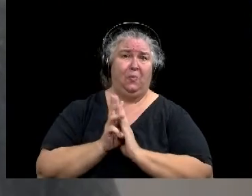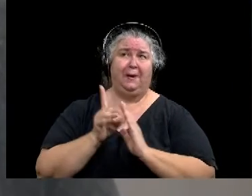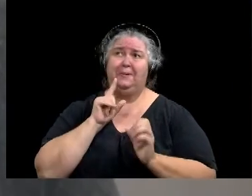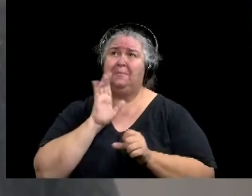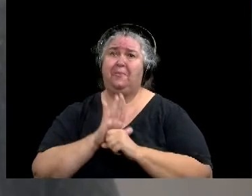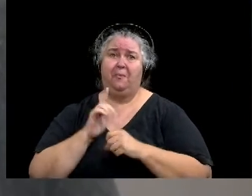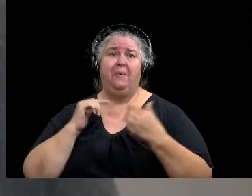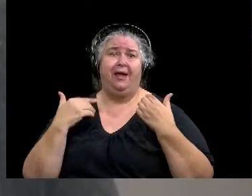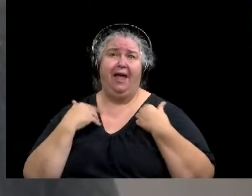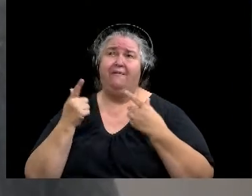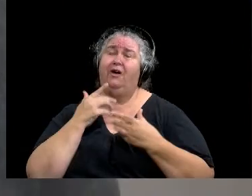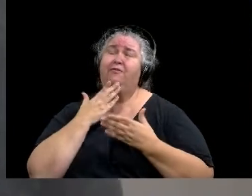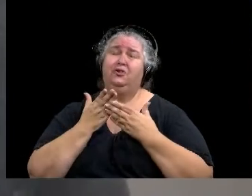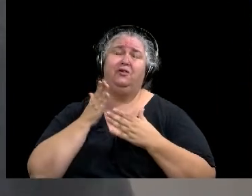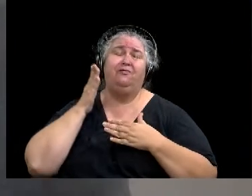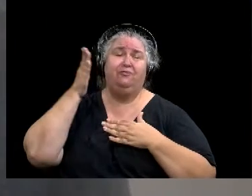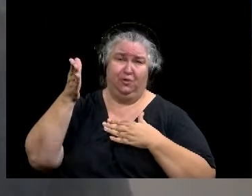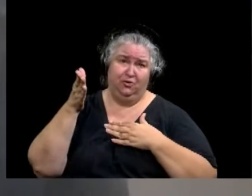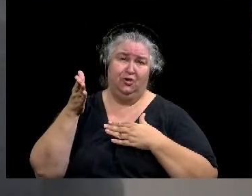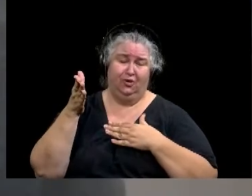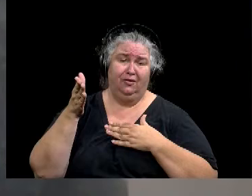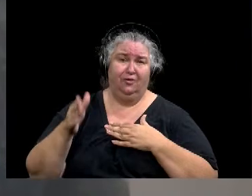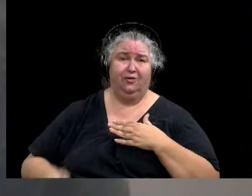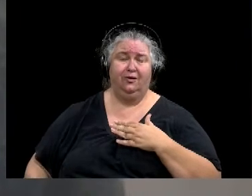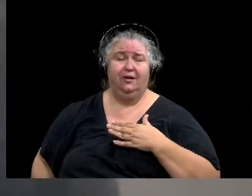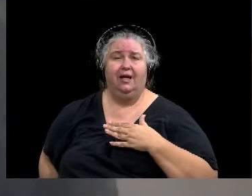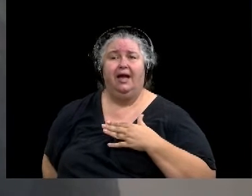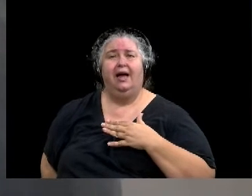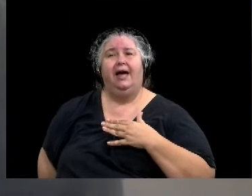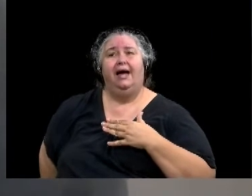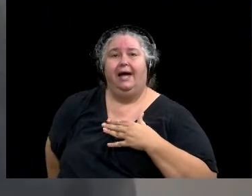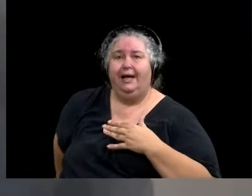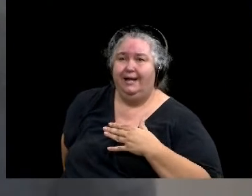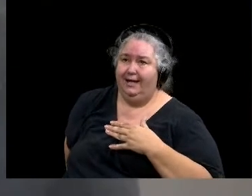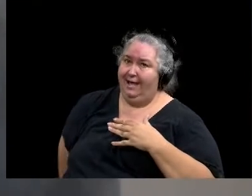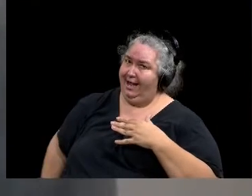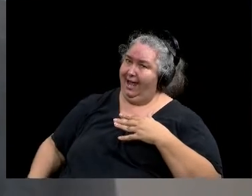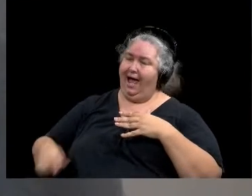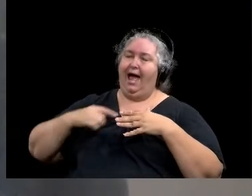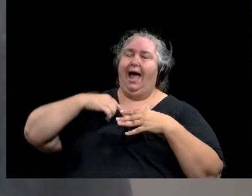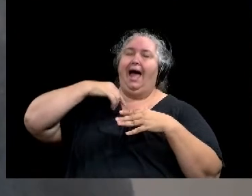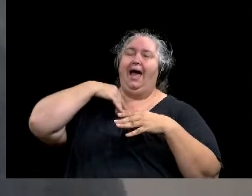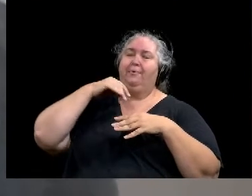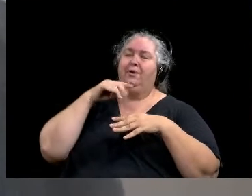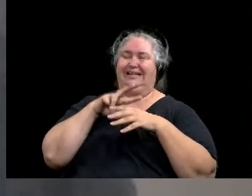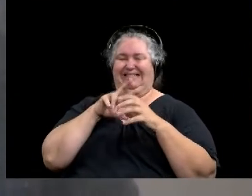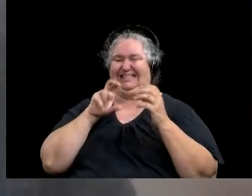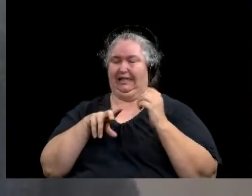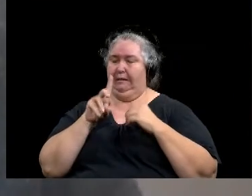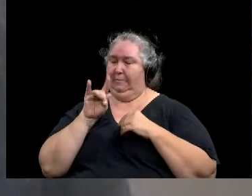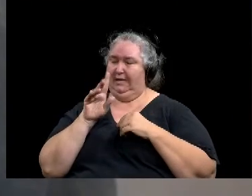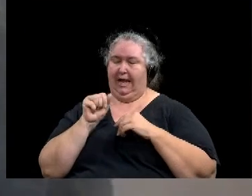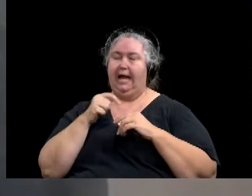aquí en hueco y de los mejores días queremos tener más quiero